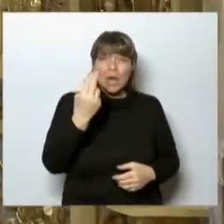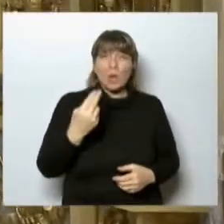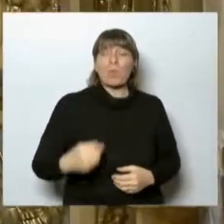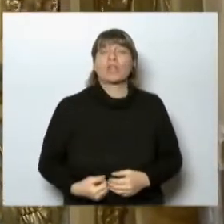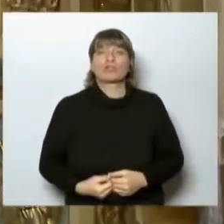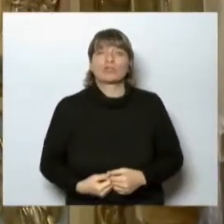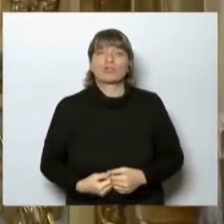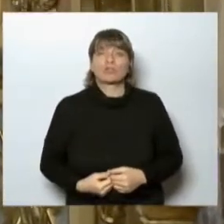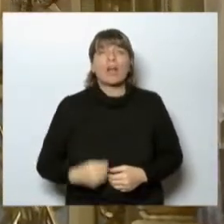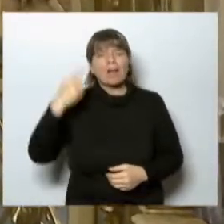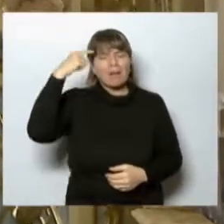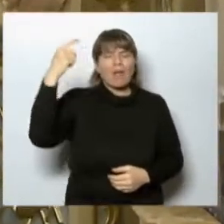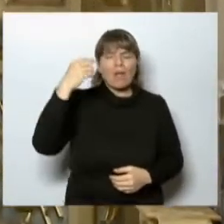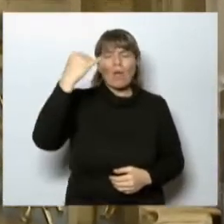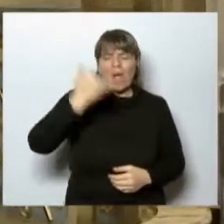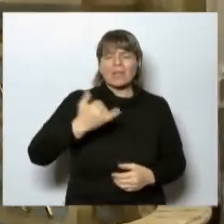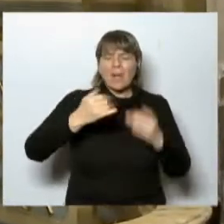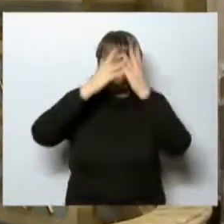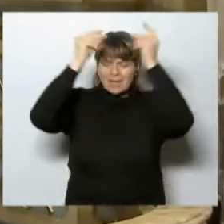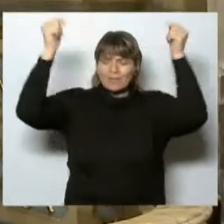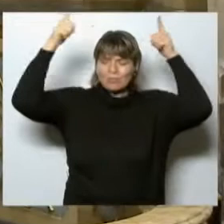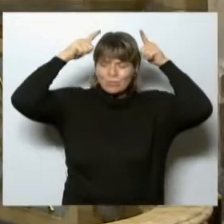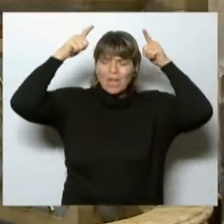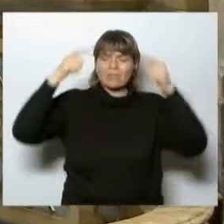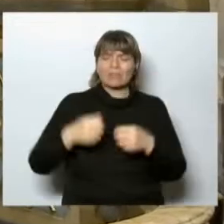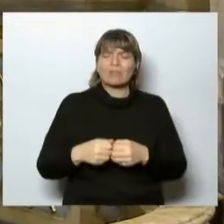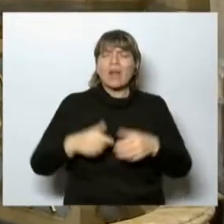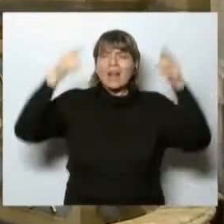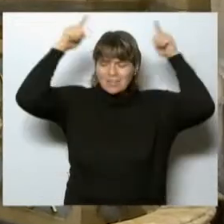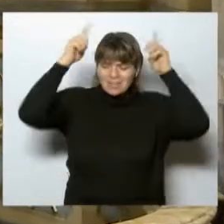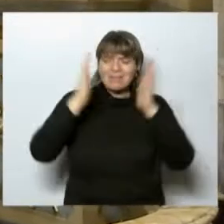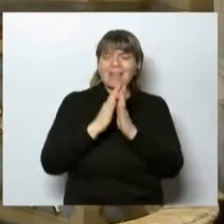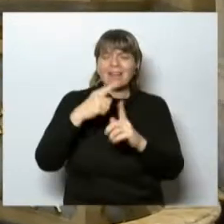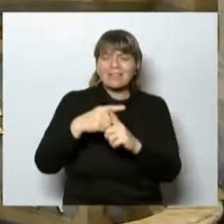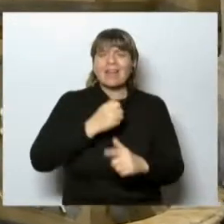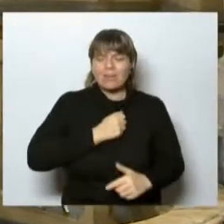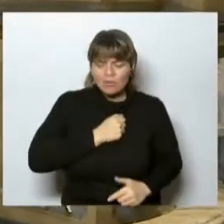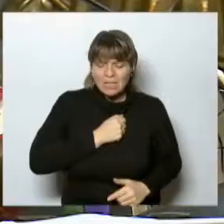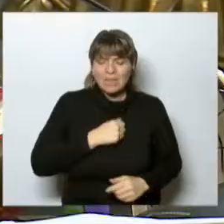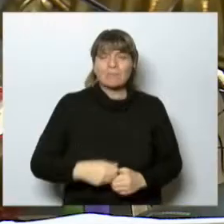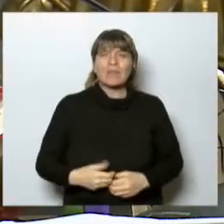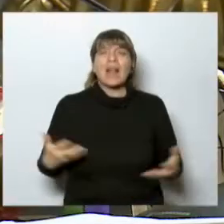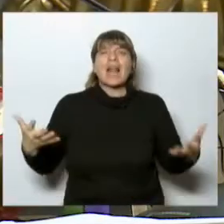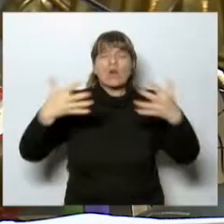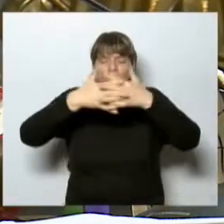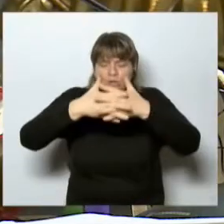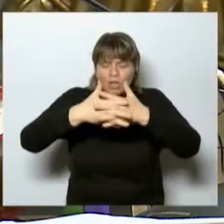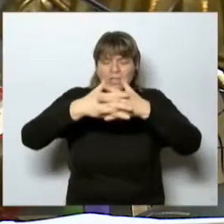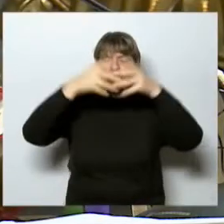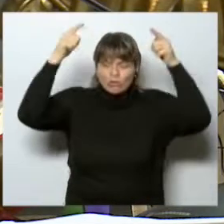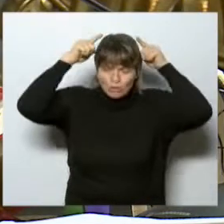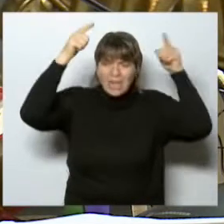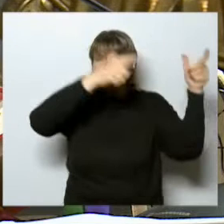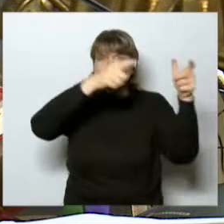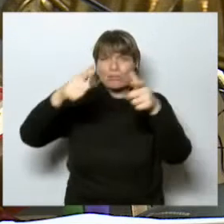vivos y a los muertos. Creo en el Espíritu Santo, la Santa Iglesia Católica, la comunión de